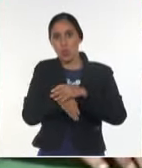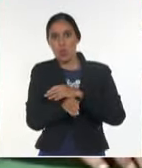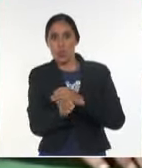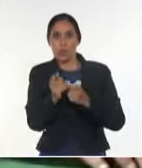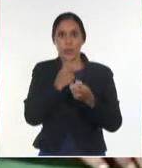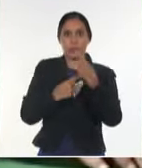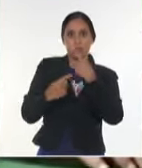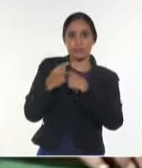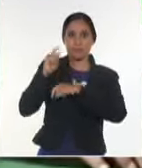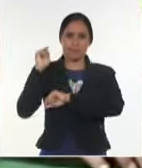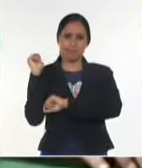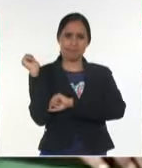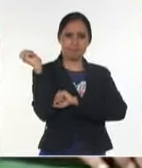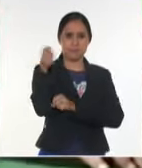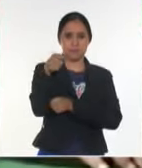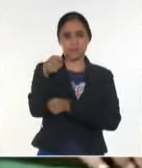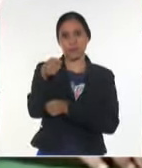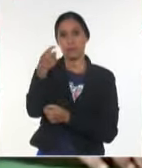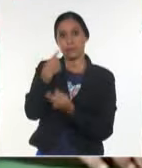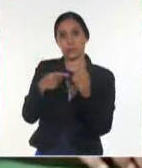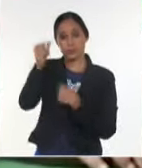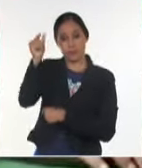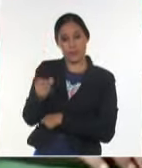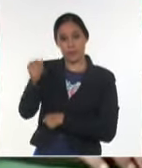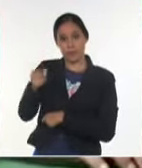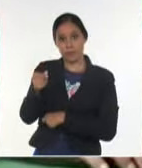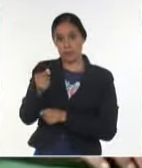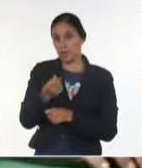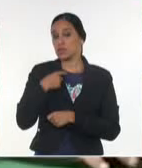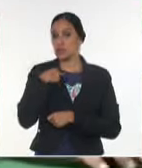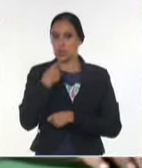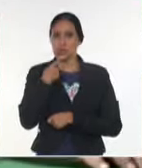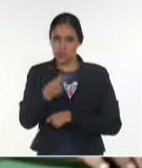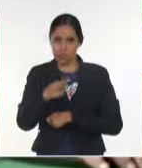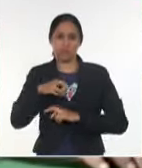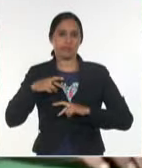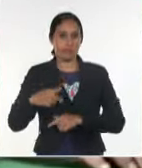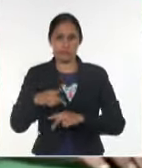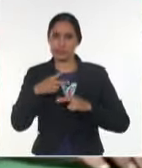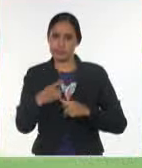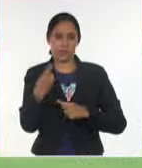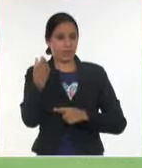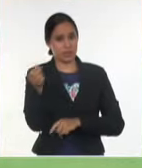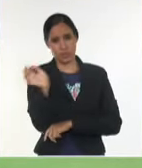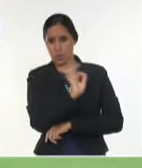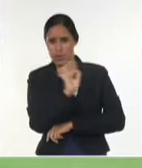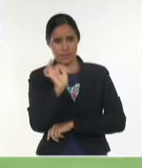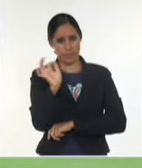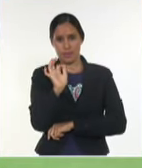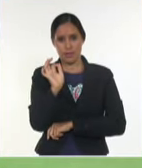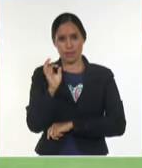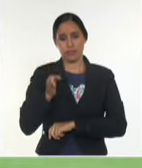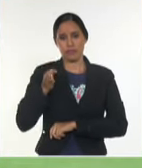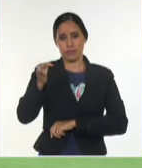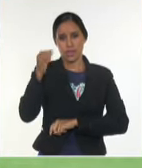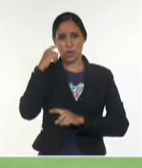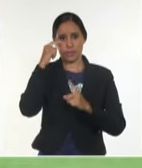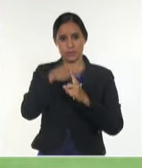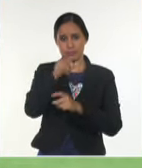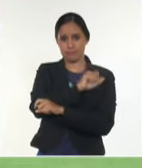en todos estos años. Todavía yo siempre digo, hay que ganar, falta un juego para ser campeón. Lo primero que quiero es agradecerle,